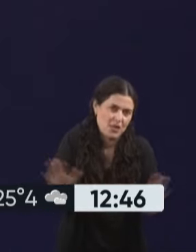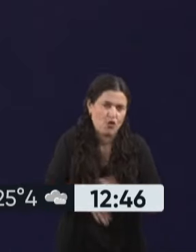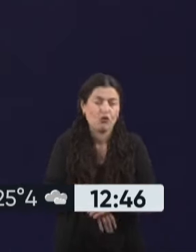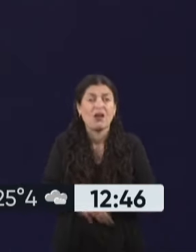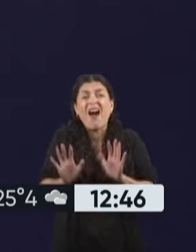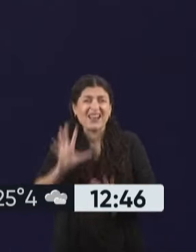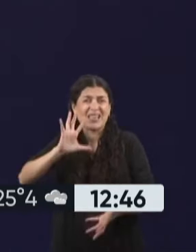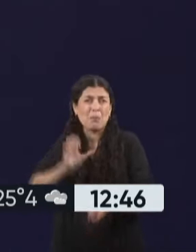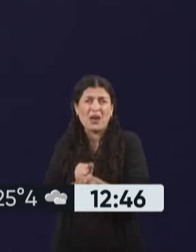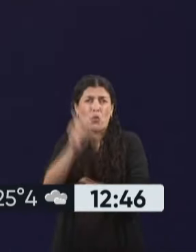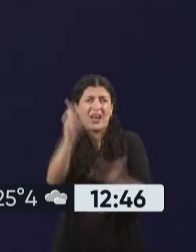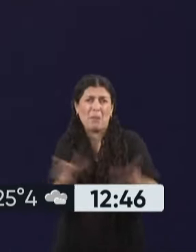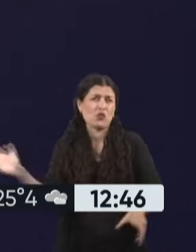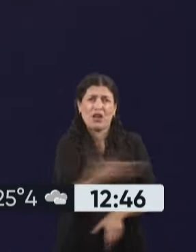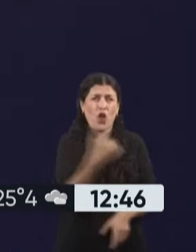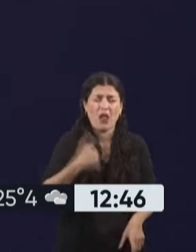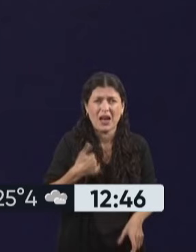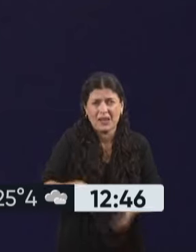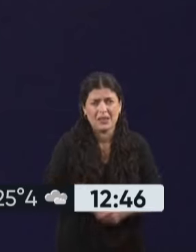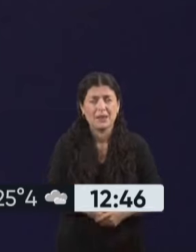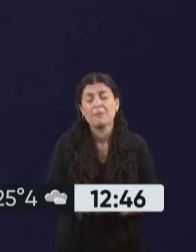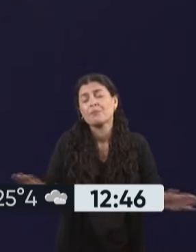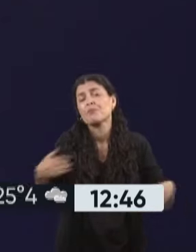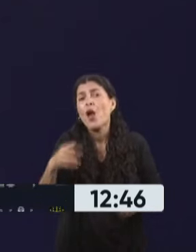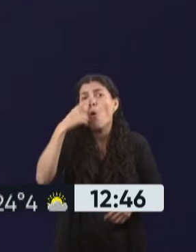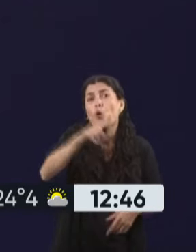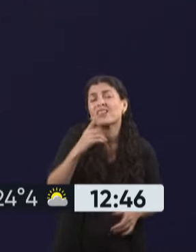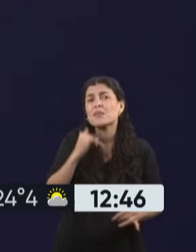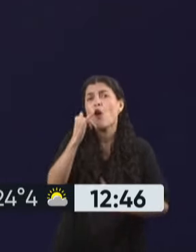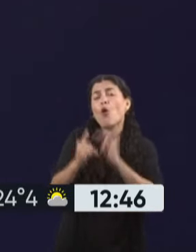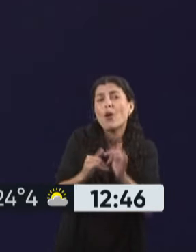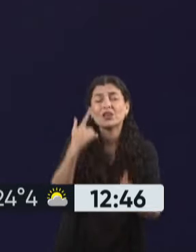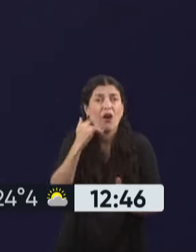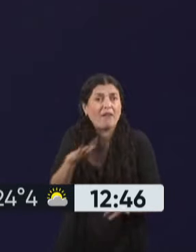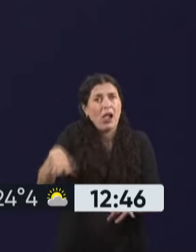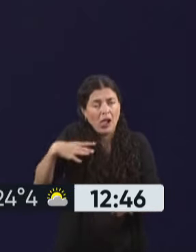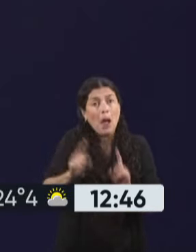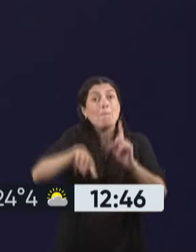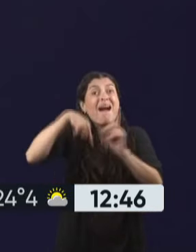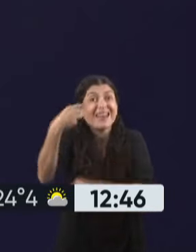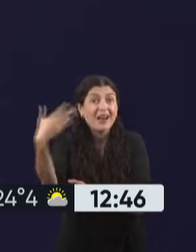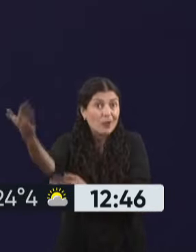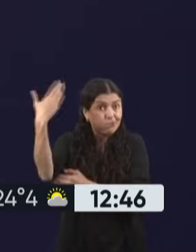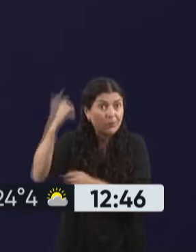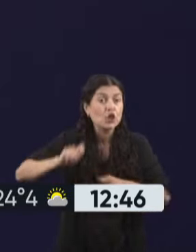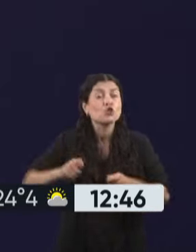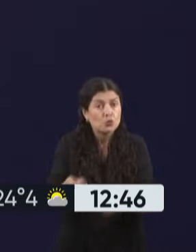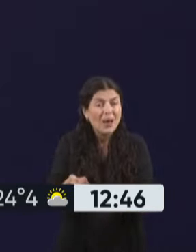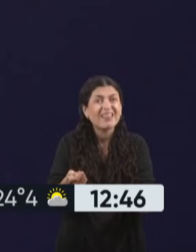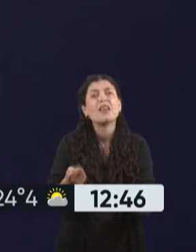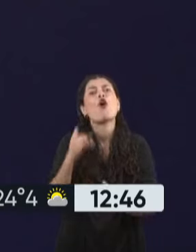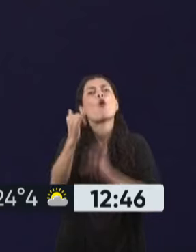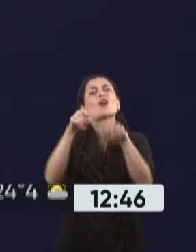último, les cuento, solo por si mañana no hay conferencia, para que ustedes sepan la agenda del presidente, al menos